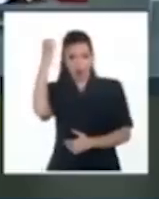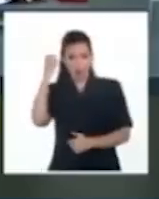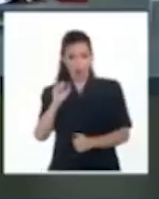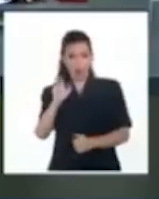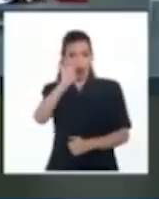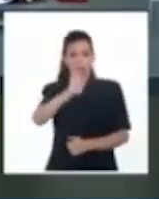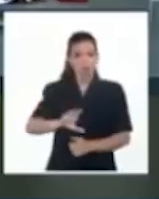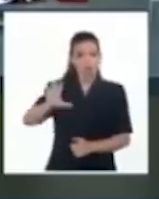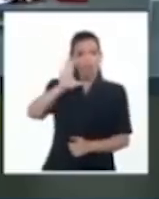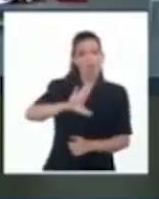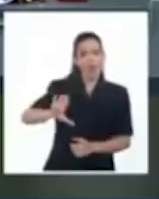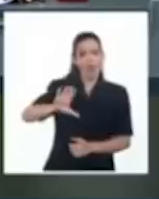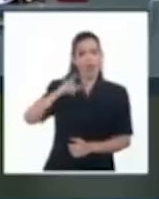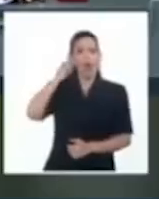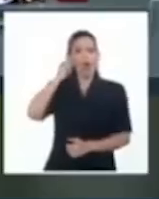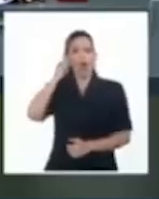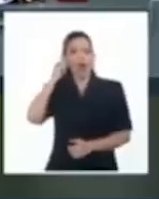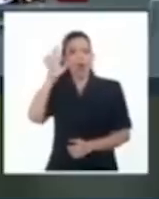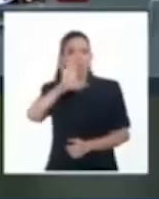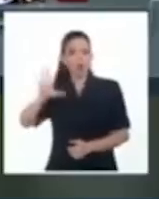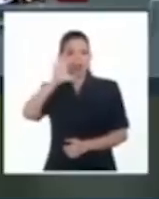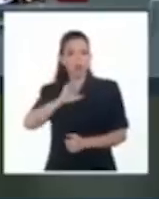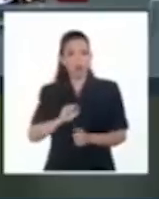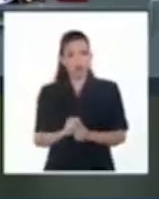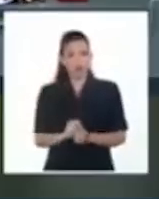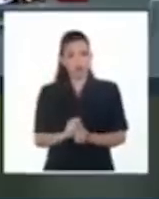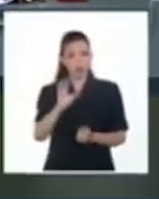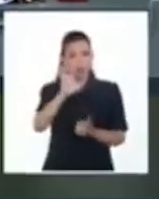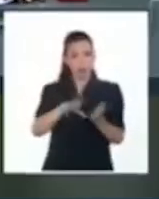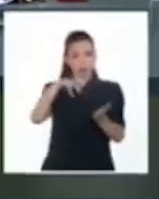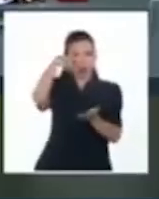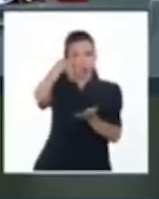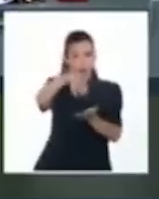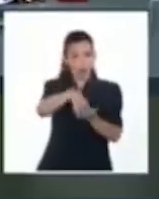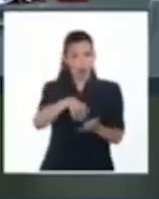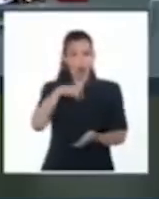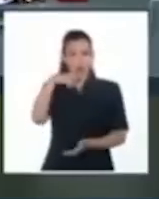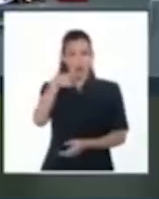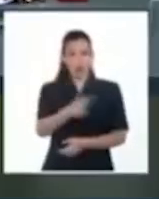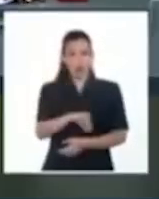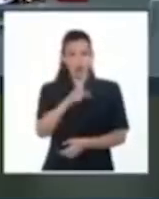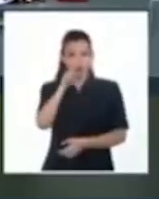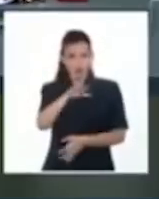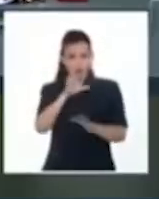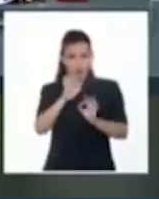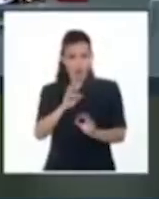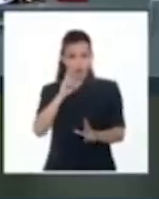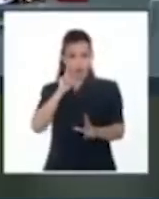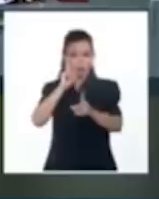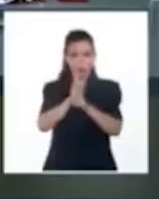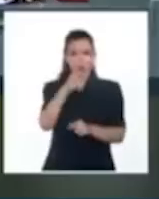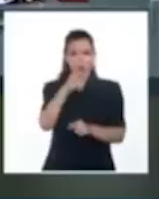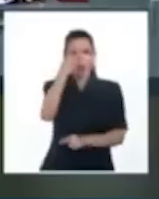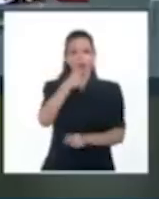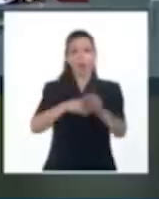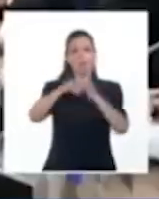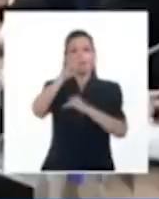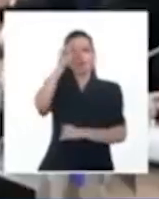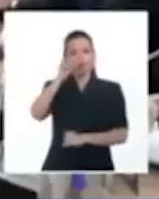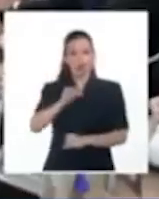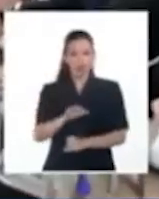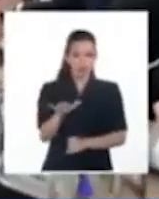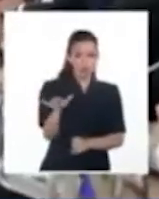todo. Ellos, para que parezca que ellos están vendiendo científicos. Esta gente no tiene científicos, no tiene nada. Esto es, caballero, la